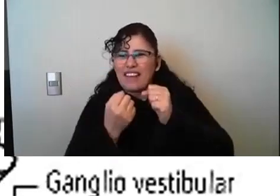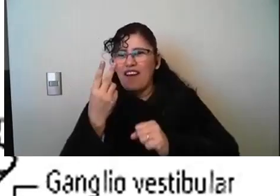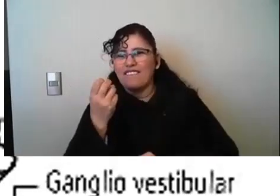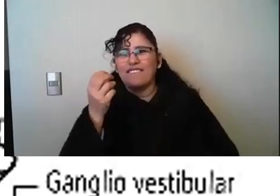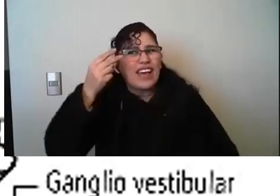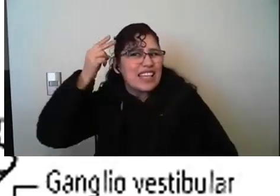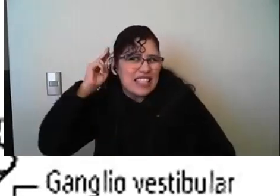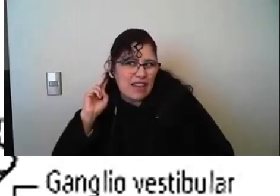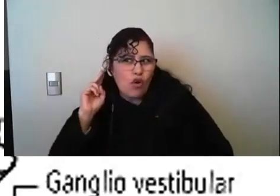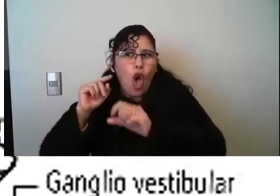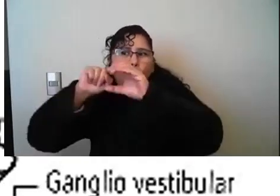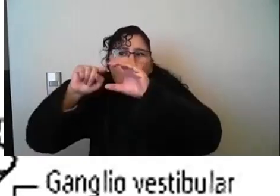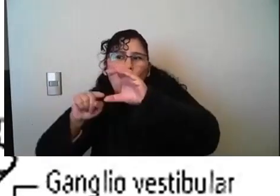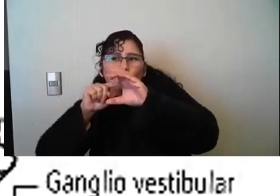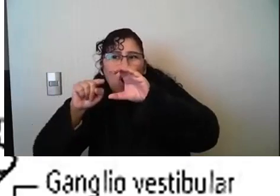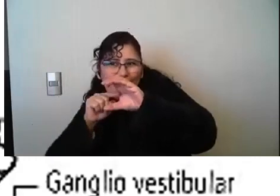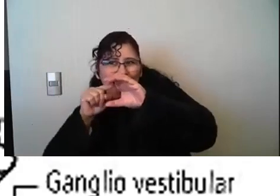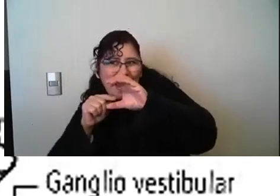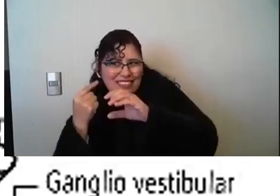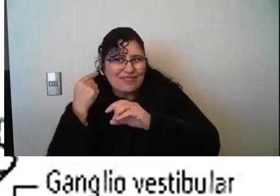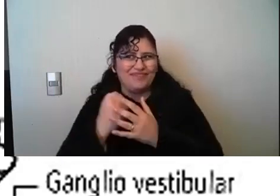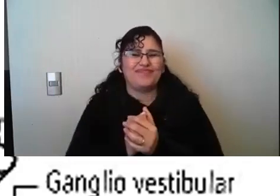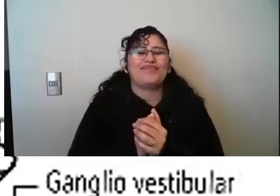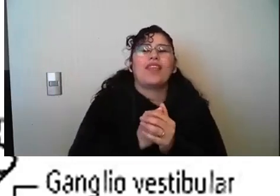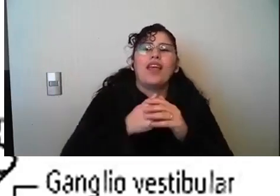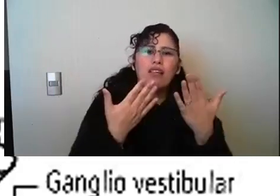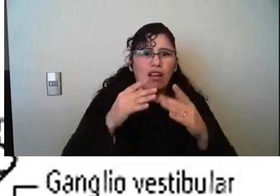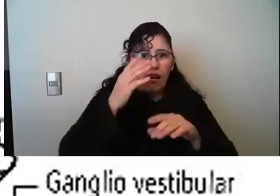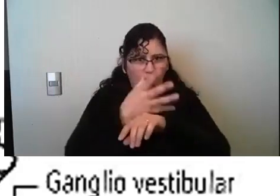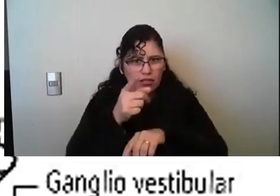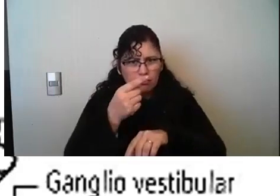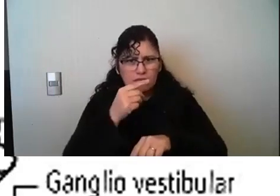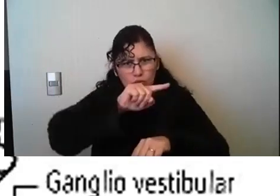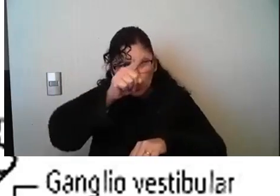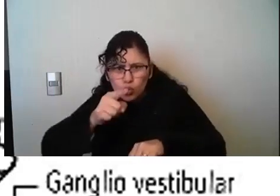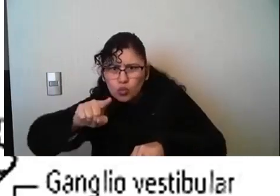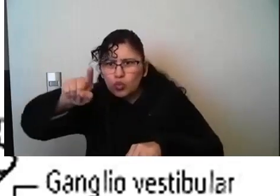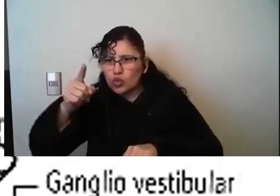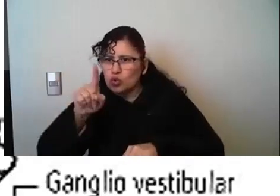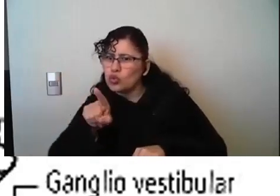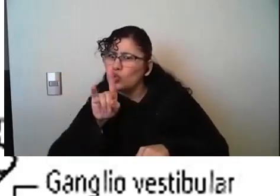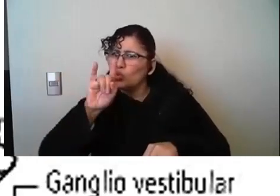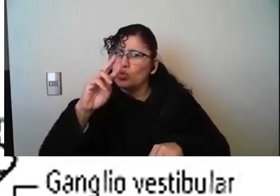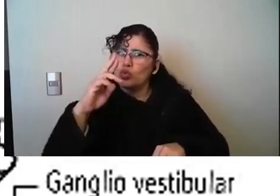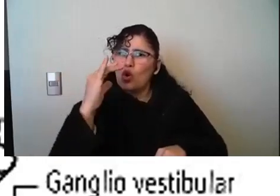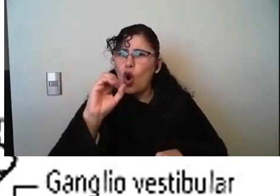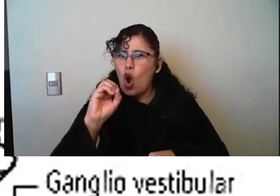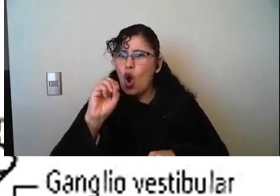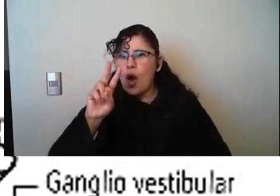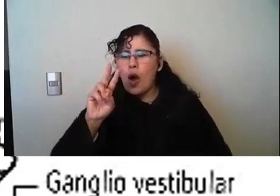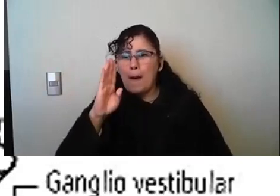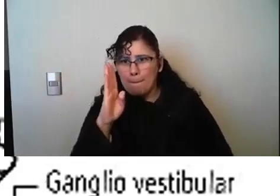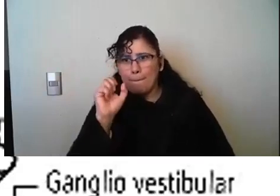representa el puente. Si se fijan aquí hay como un surco. Este es el surco basilar. Y estos serán